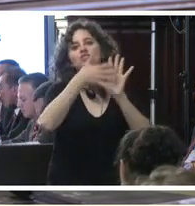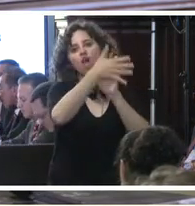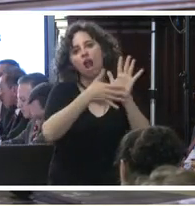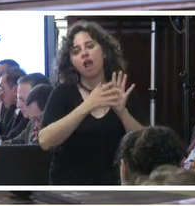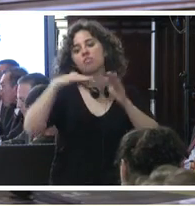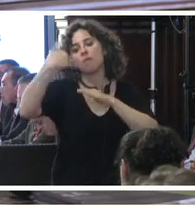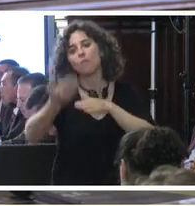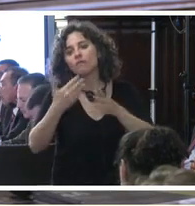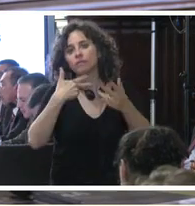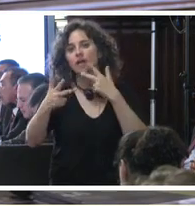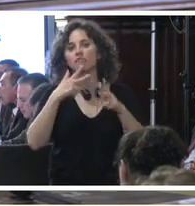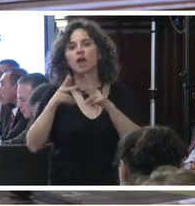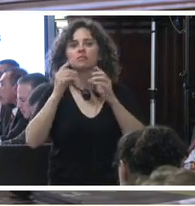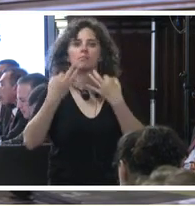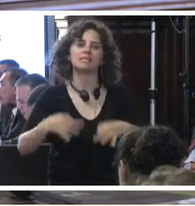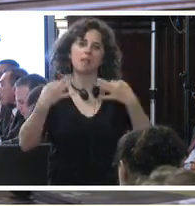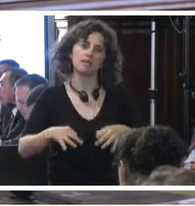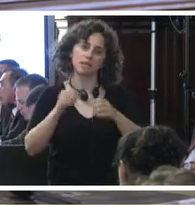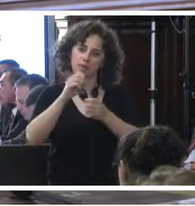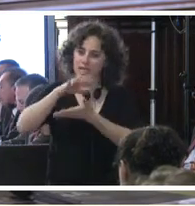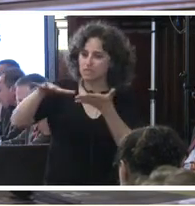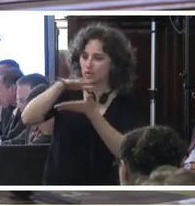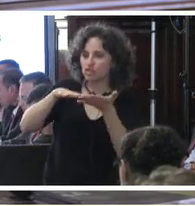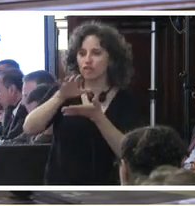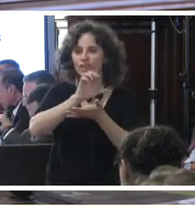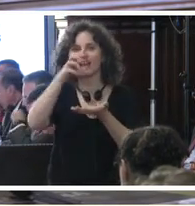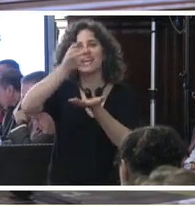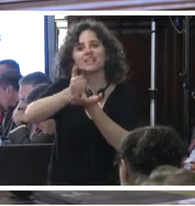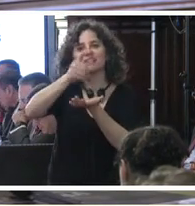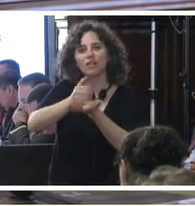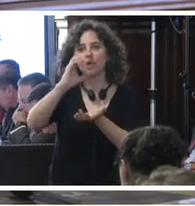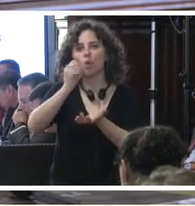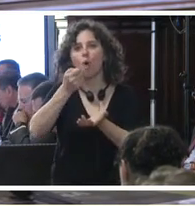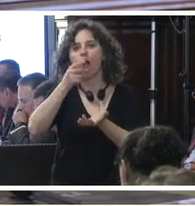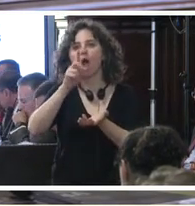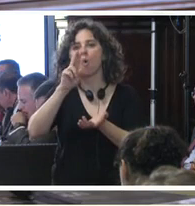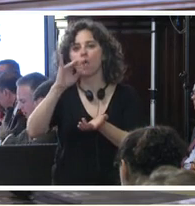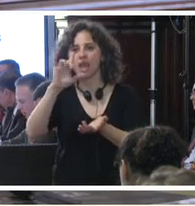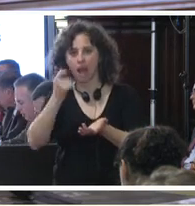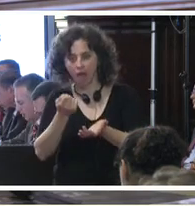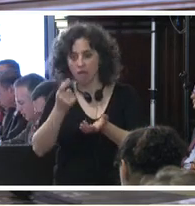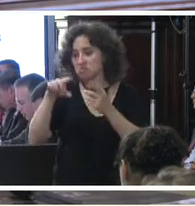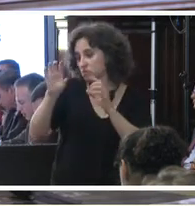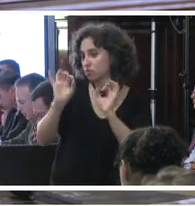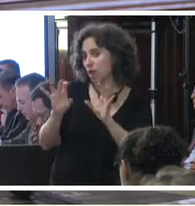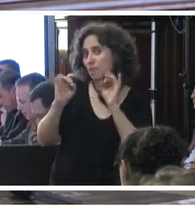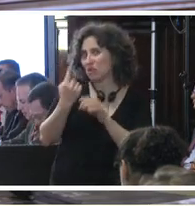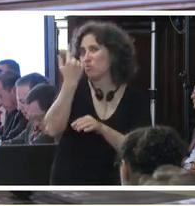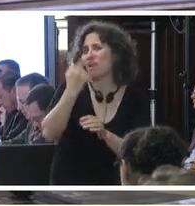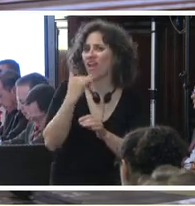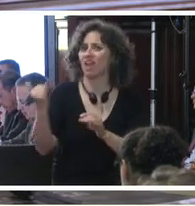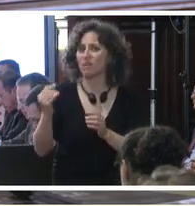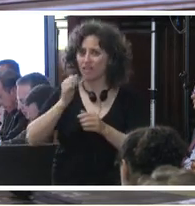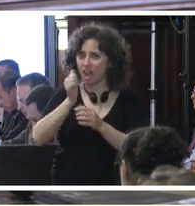posteriormente hablaremos particularmente de la situación en el Estado de Coahuila, que vale la pena decir, es solo una muestra de las